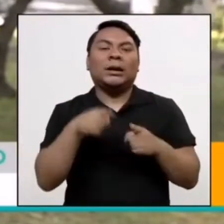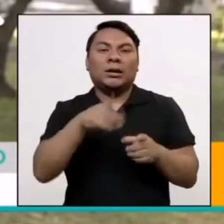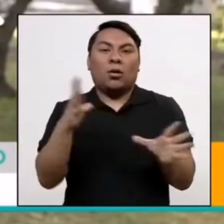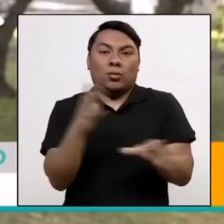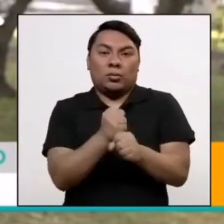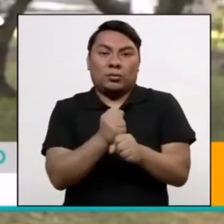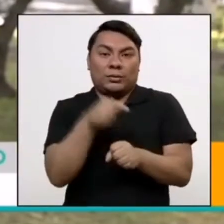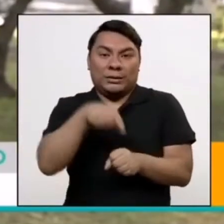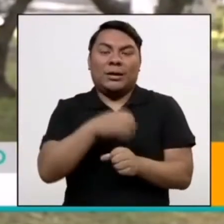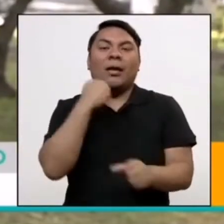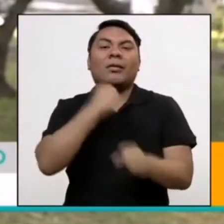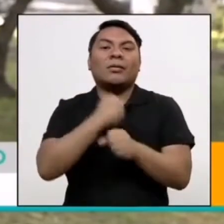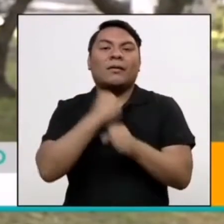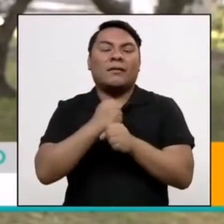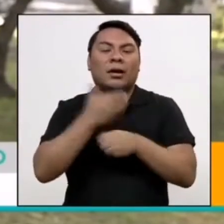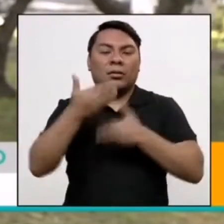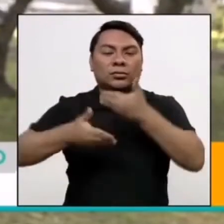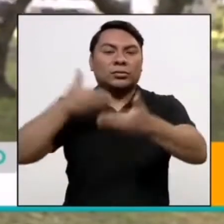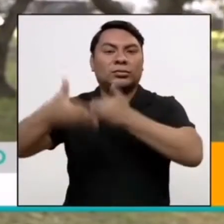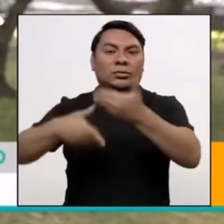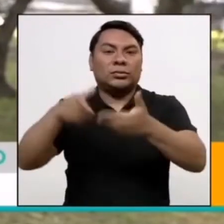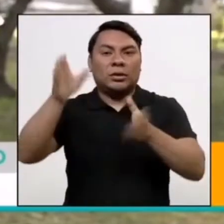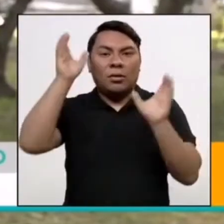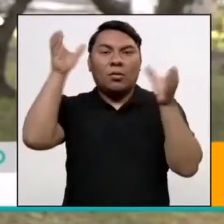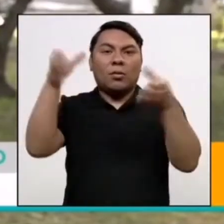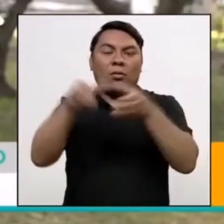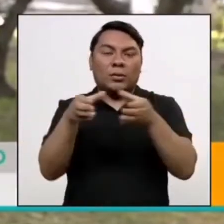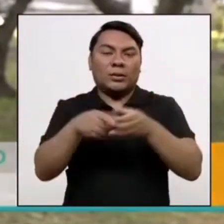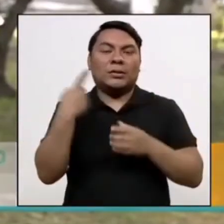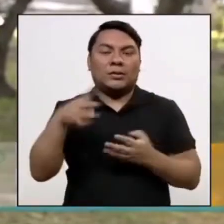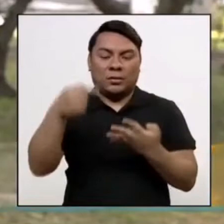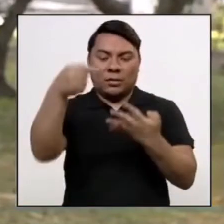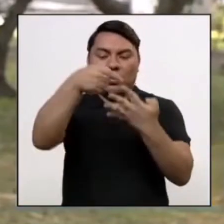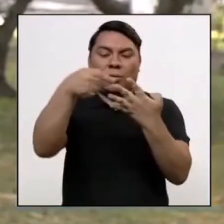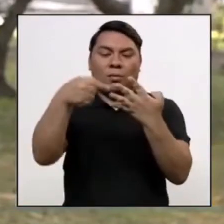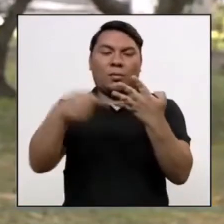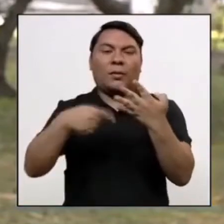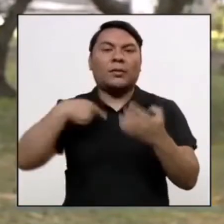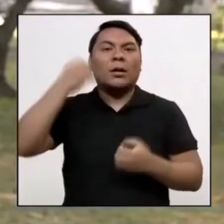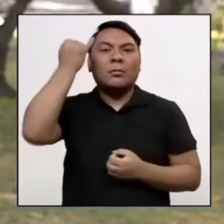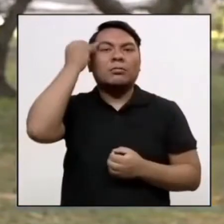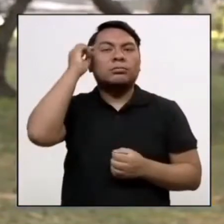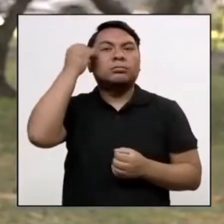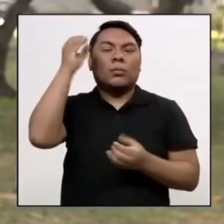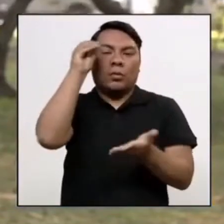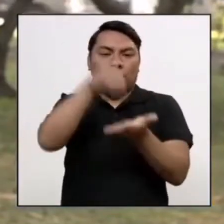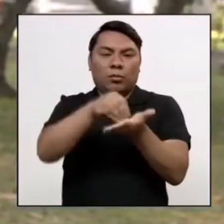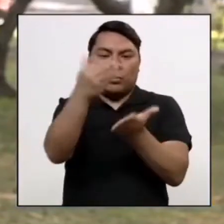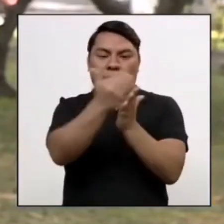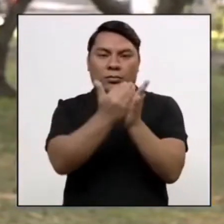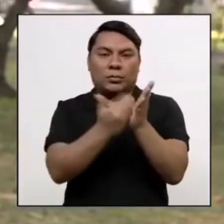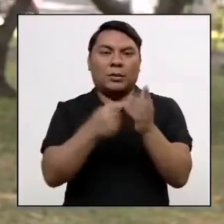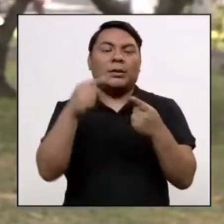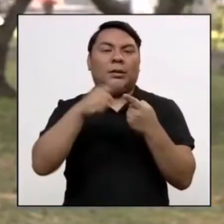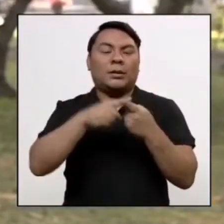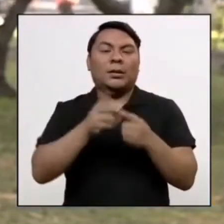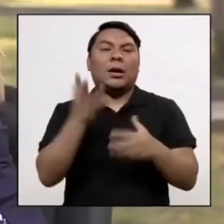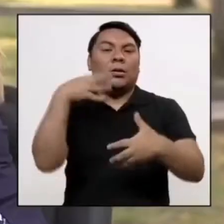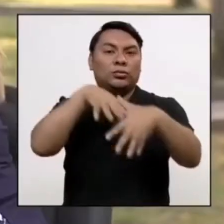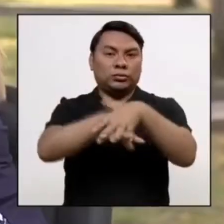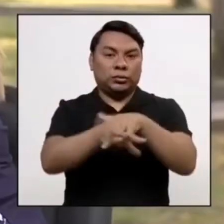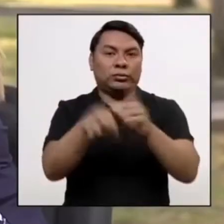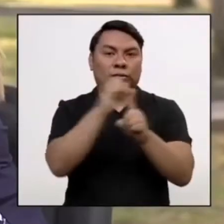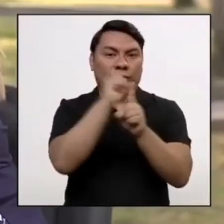resumen, el trabajo que se desarrolló durante el Congreso en los cuatro ejes que hemos propuesto. En este caso teníamos el eje